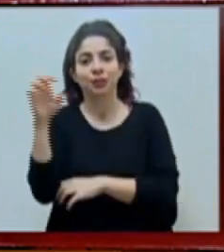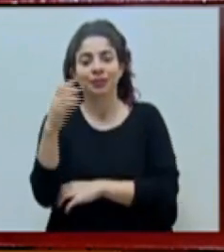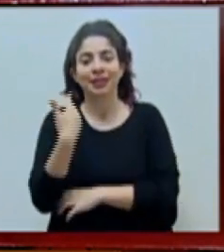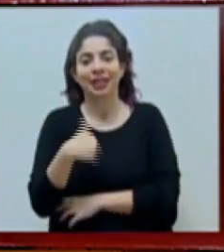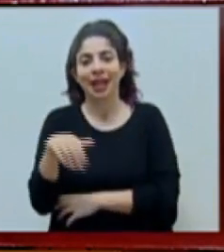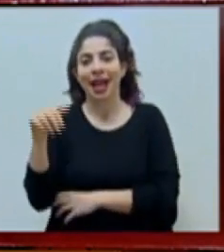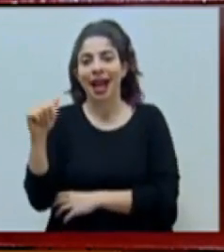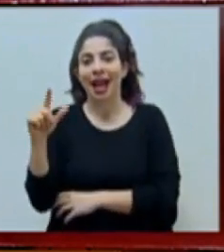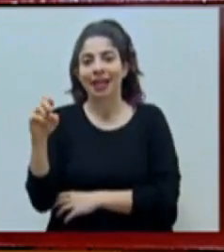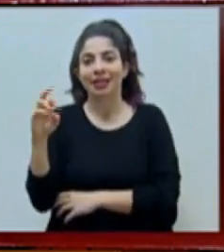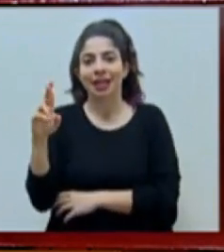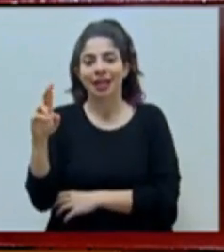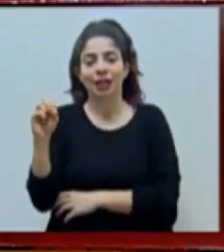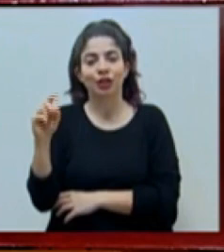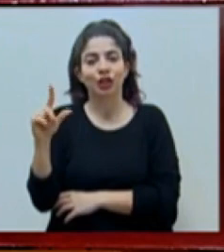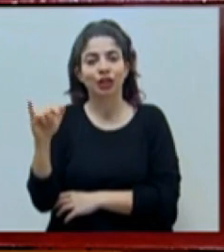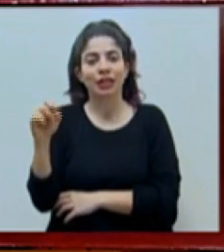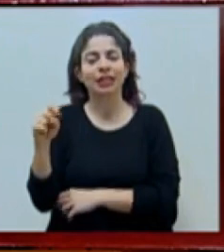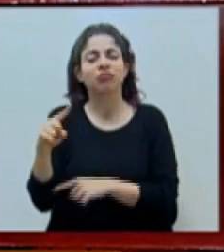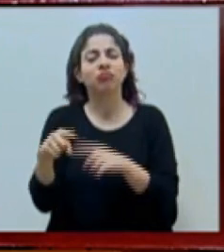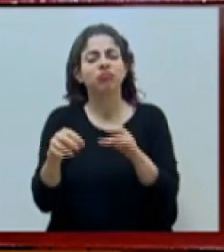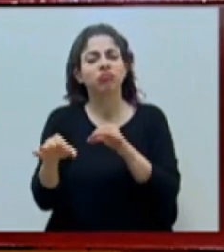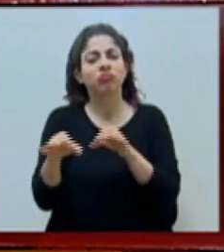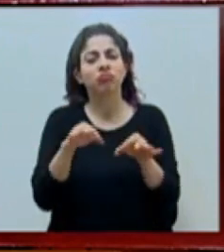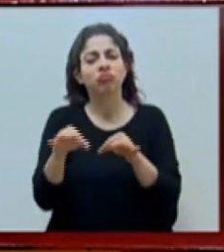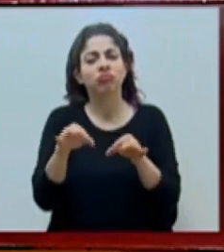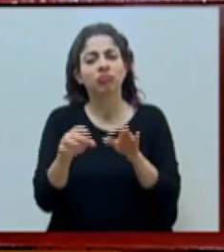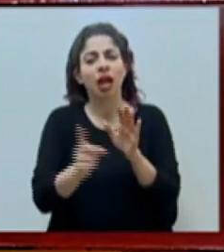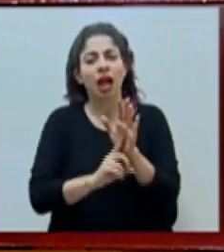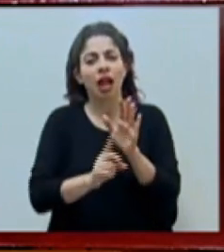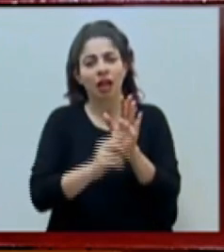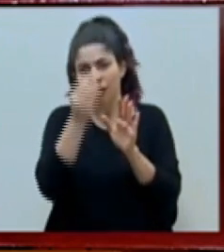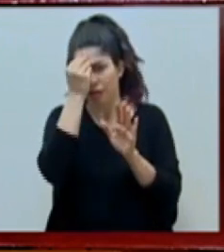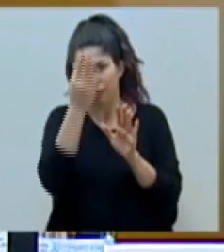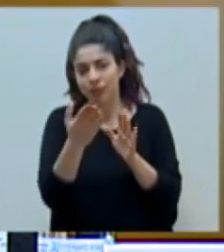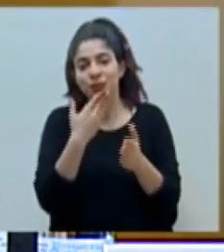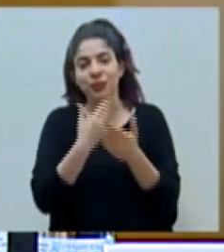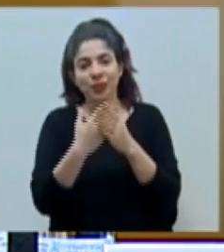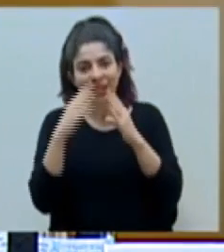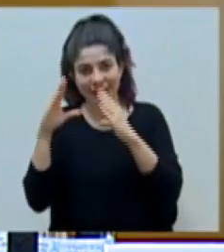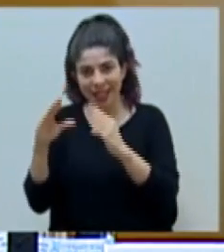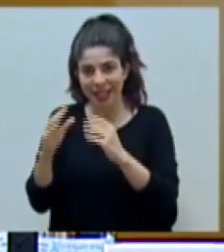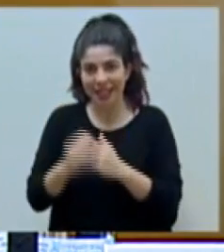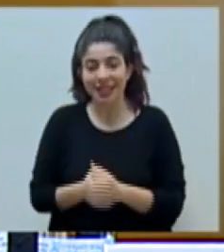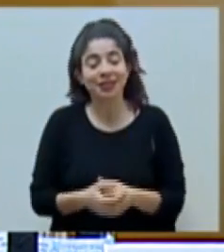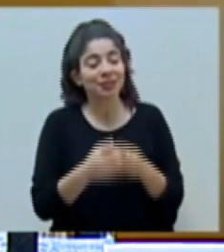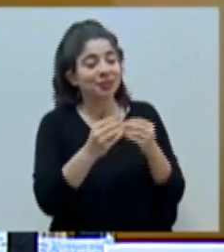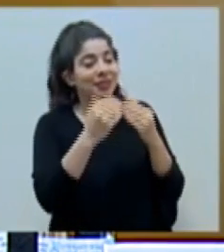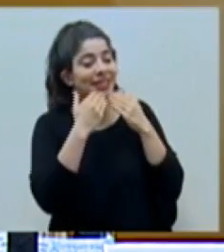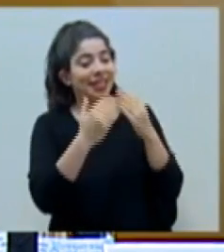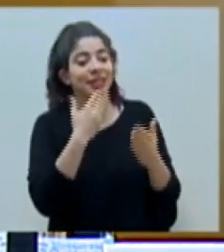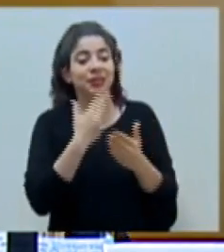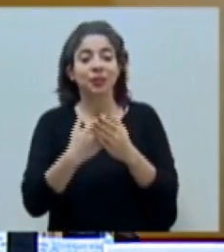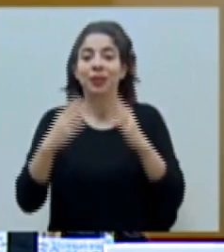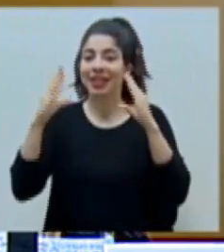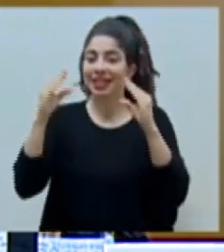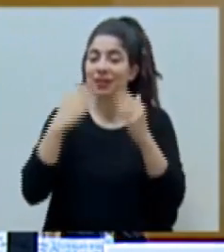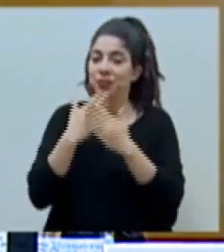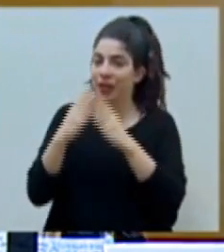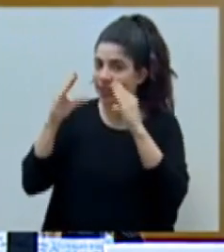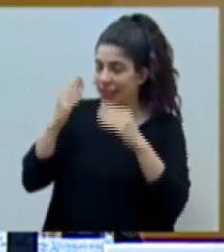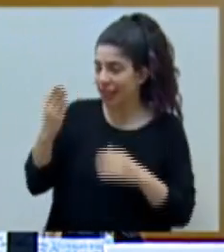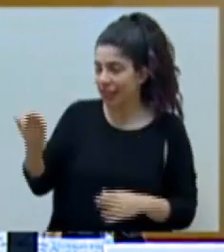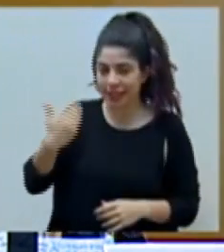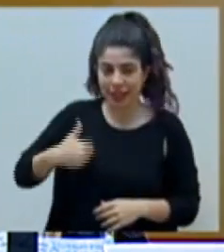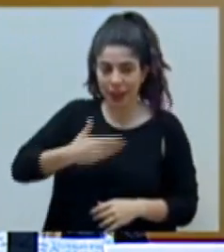el señor Alexander Solís, quien detallará el reporte de alertas. Muy buenas tardes. Muchísimas gracias, muy buenas tardes. Buenas tardes,